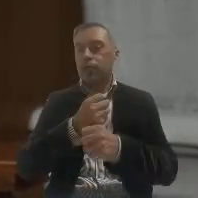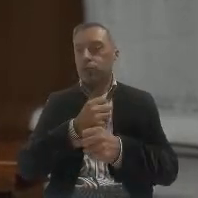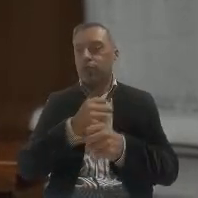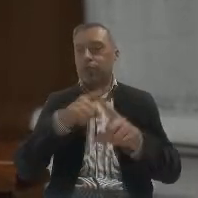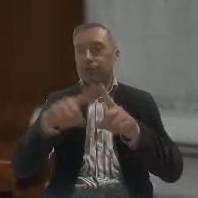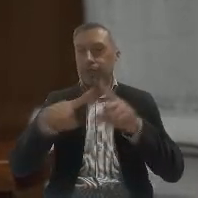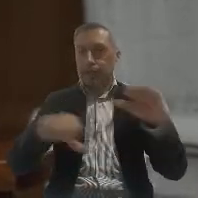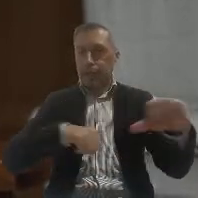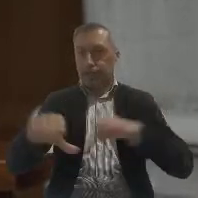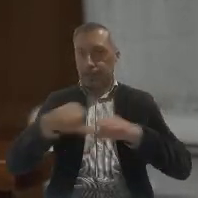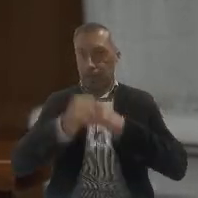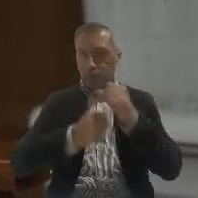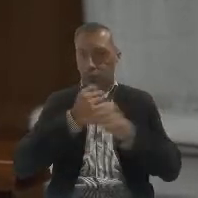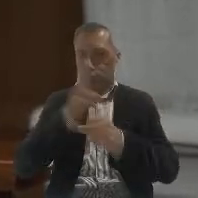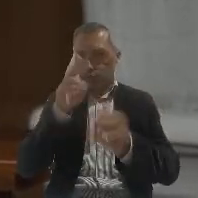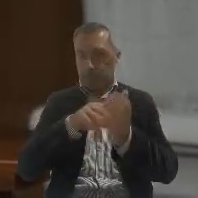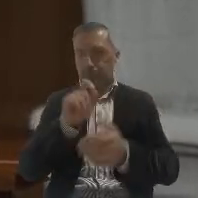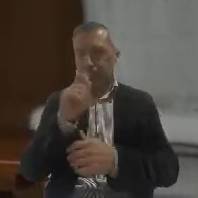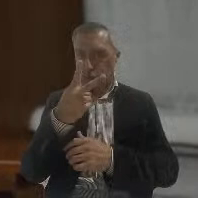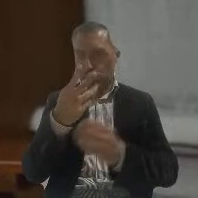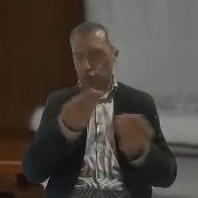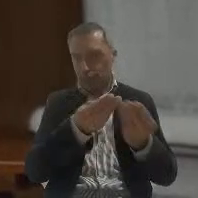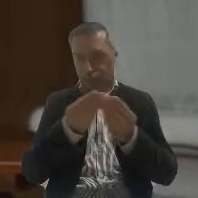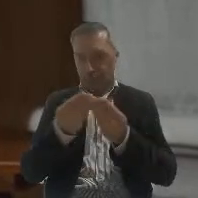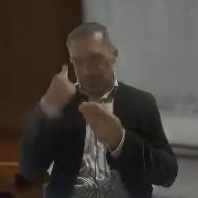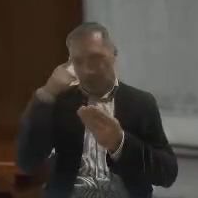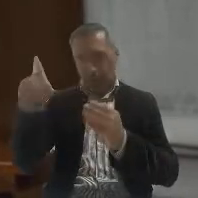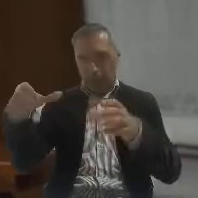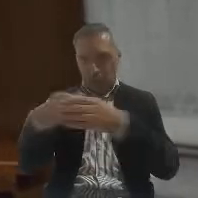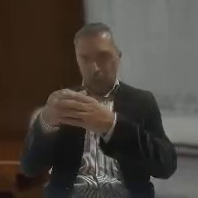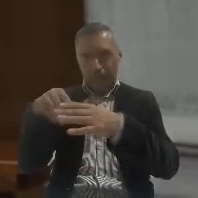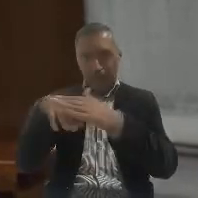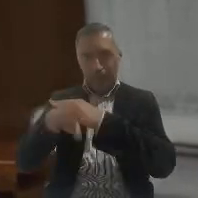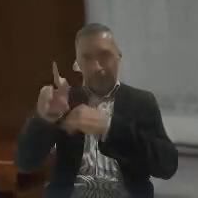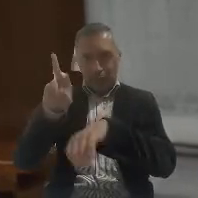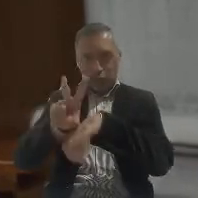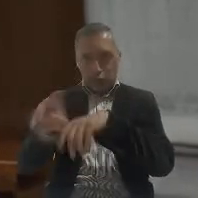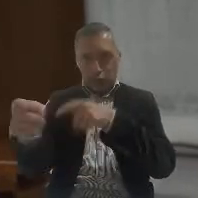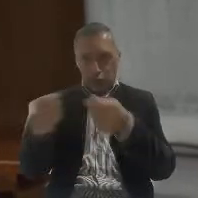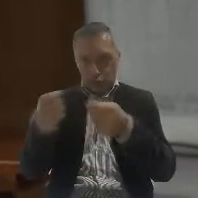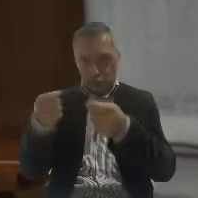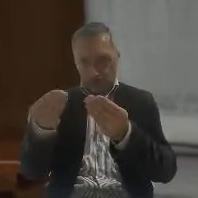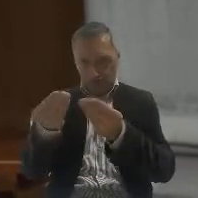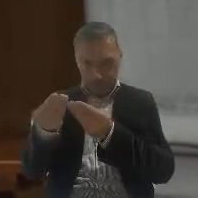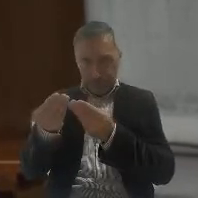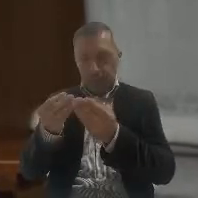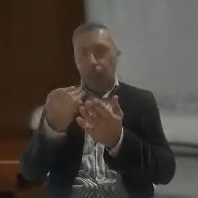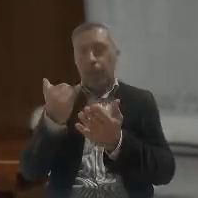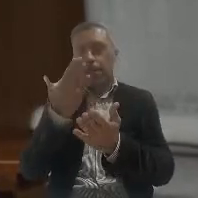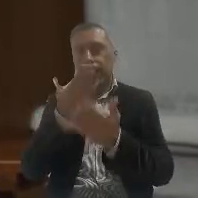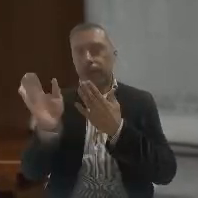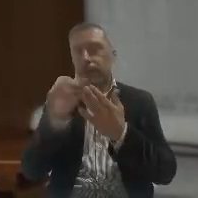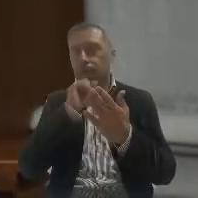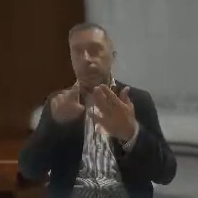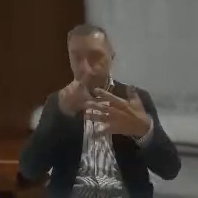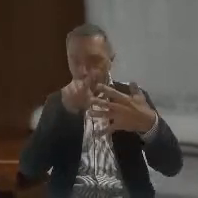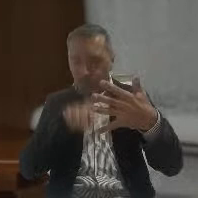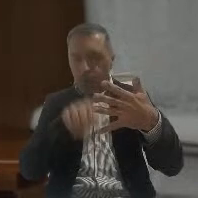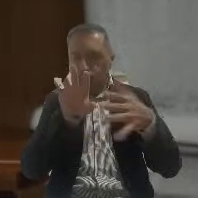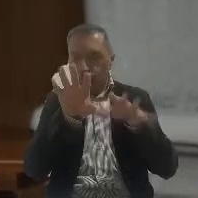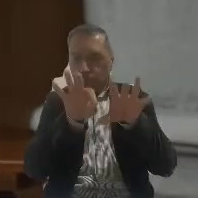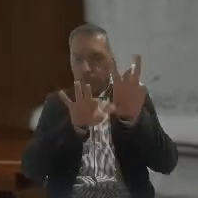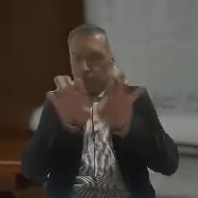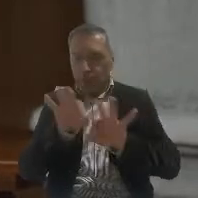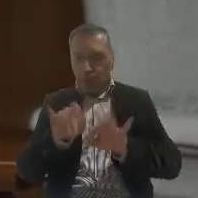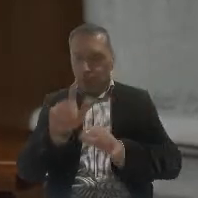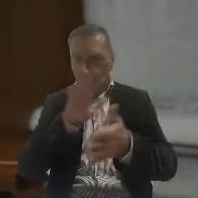control. Asimismo, se solicita espacio para ser leídos algunos extractos ante la Junta de